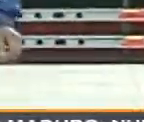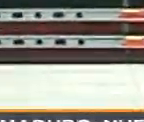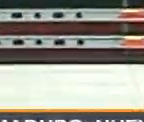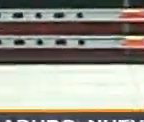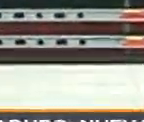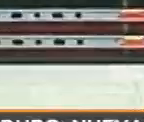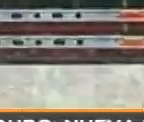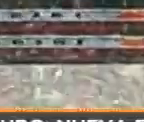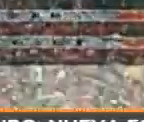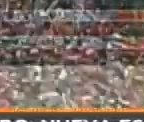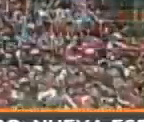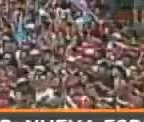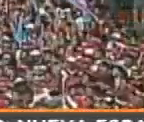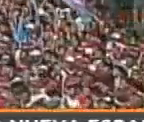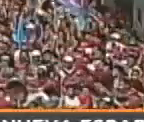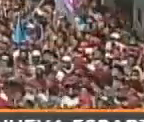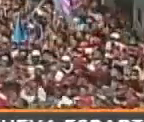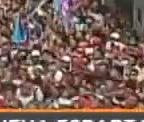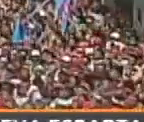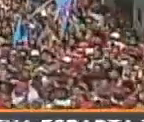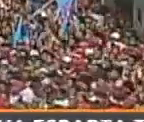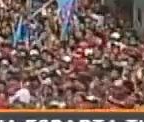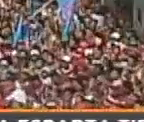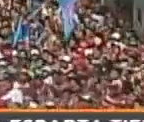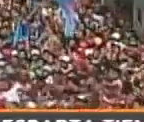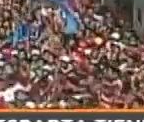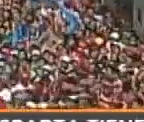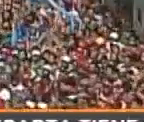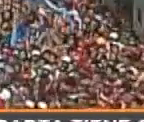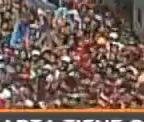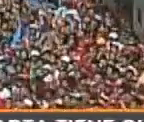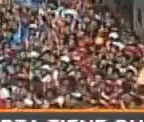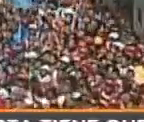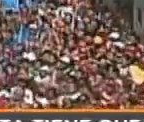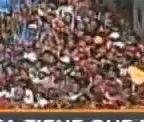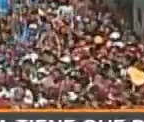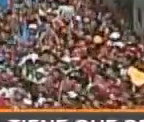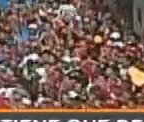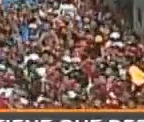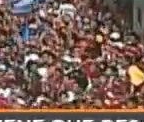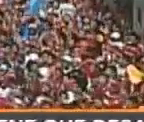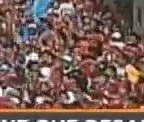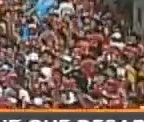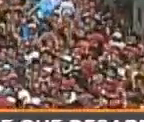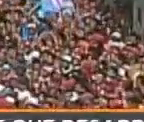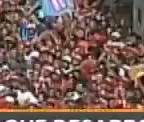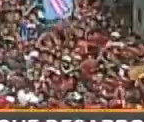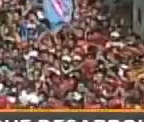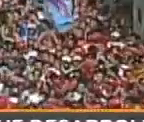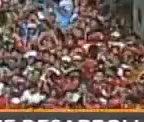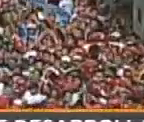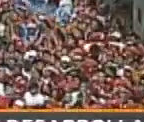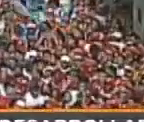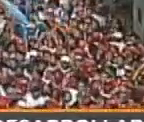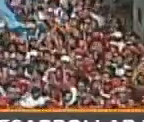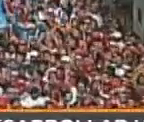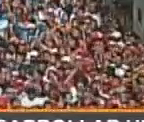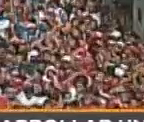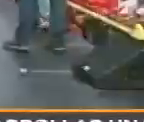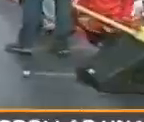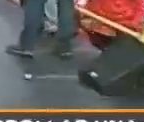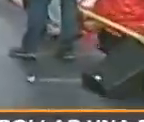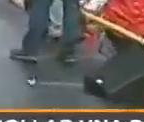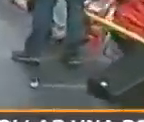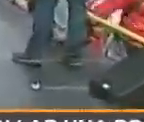el profesor de infusión que lidera en el campo médico si quieres legado de este mundo bolivariana hugo chávez